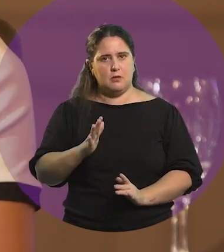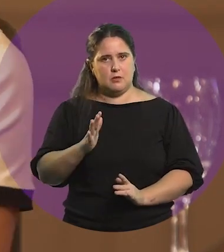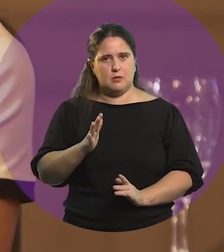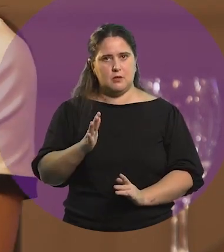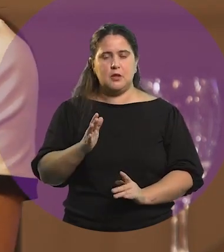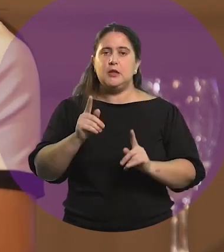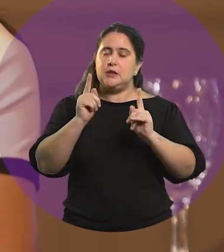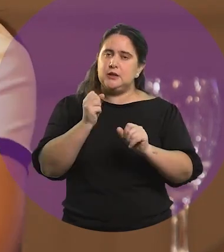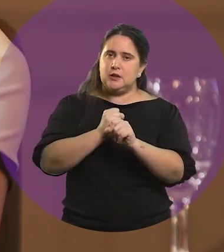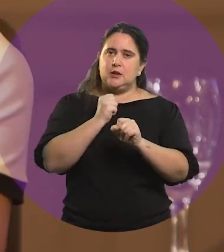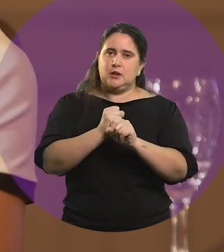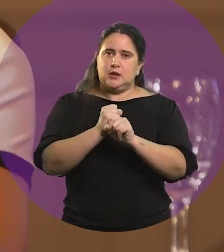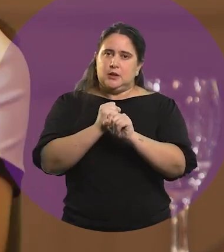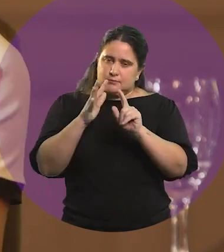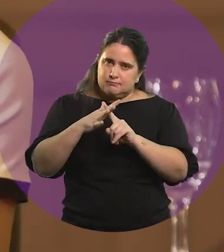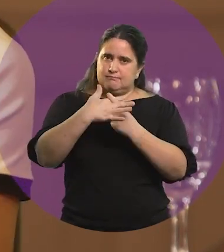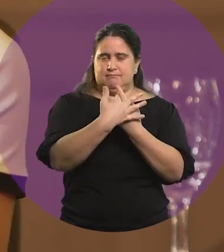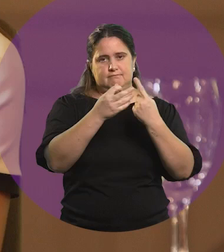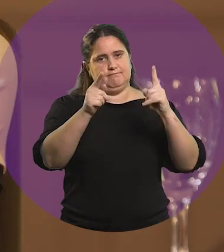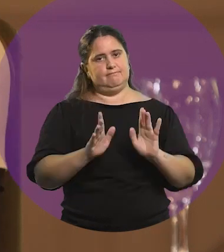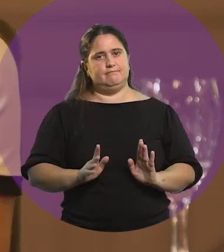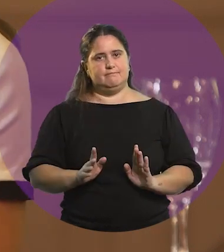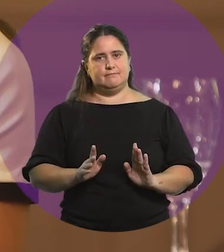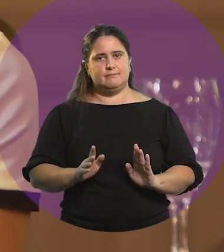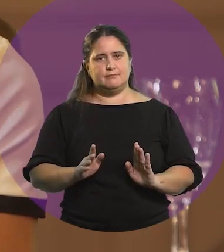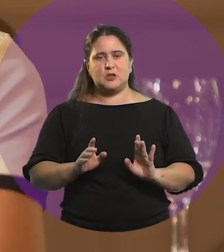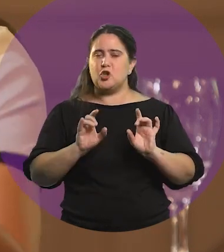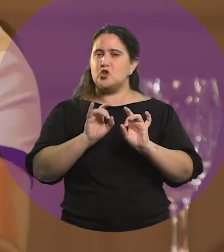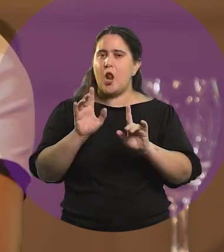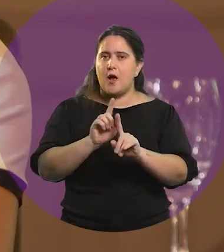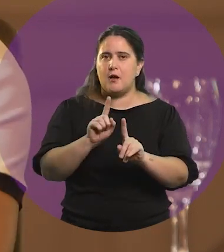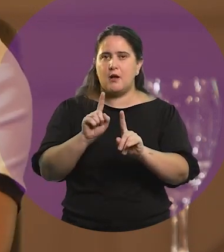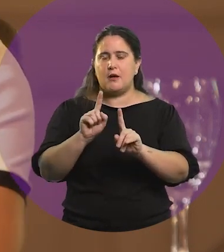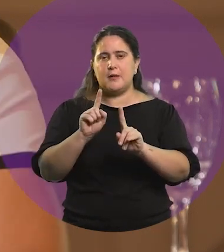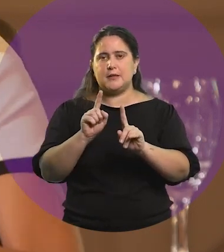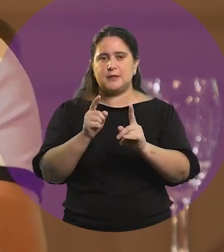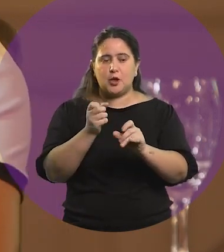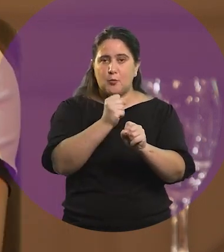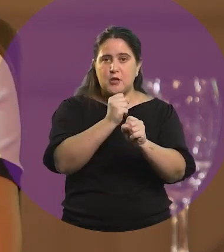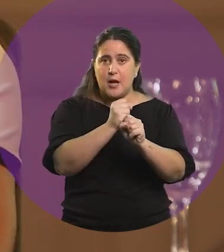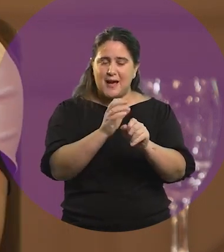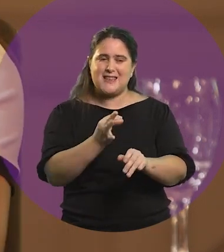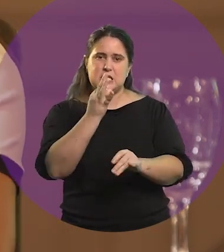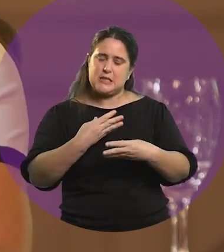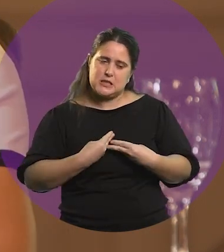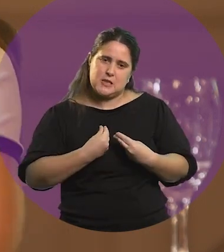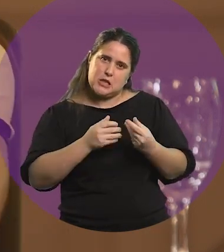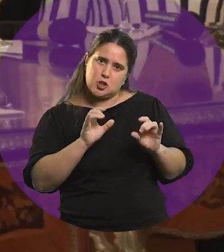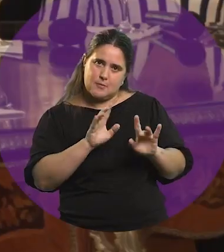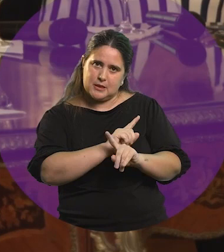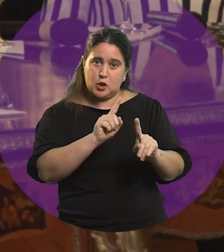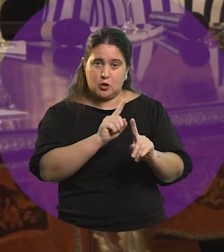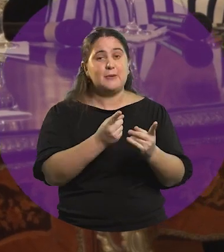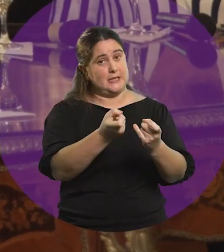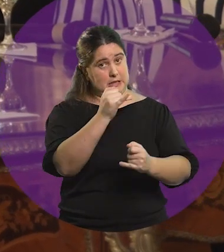fundamental. Y trabajar en el entorno. Decíamos, bueno, no es suficiente estar trabajando con talleres de sensibilización,